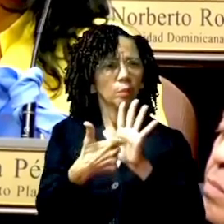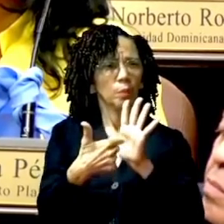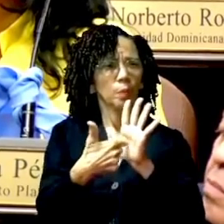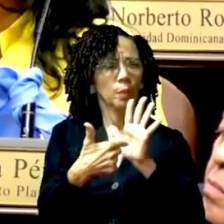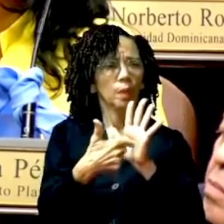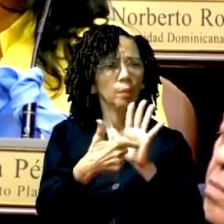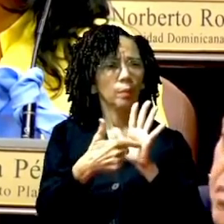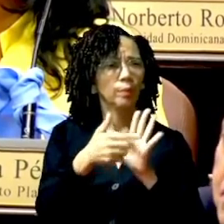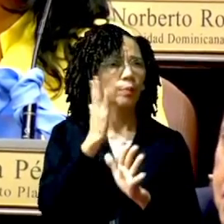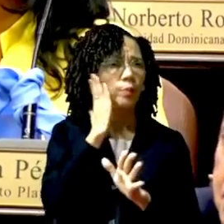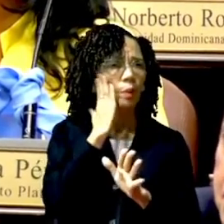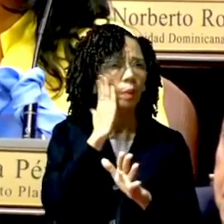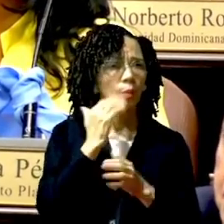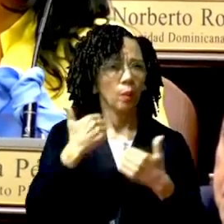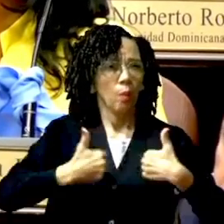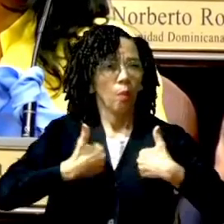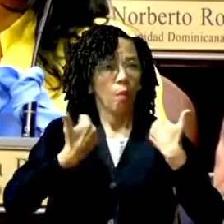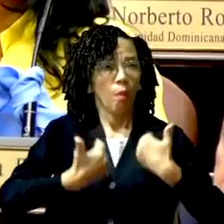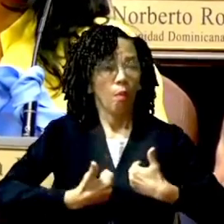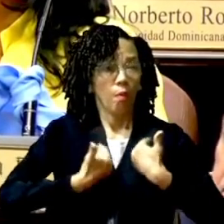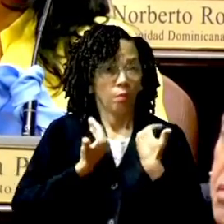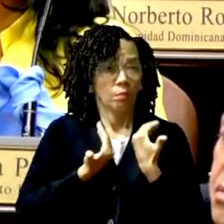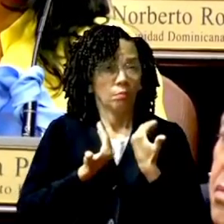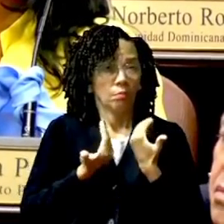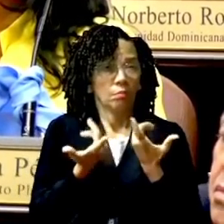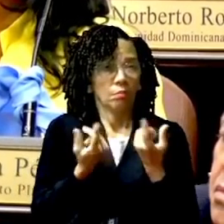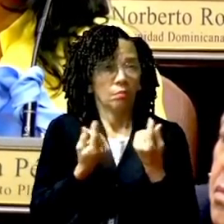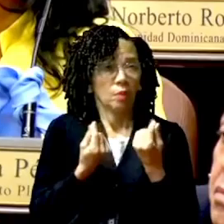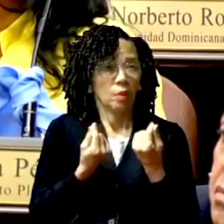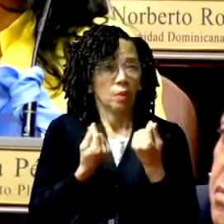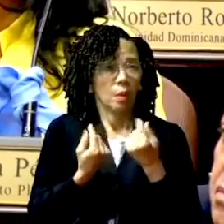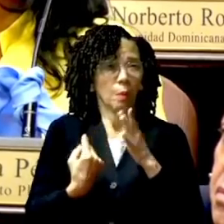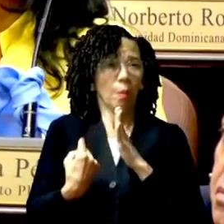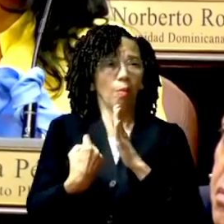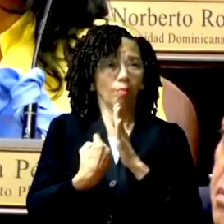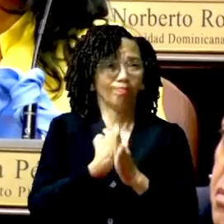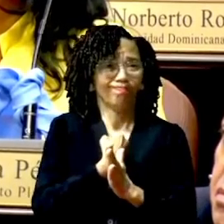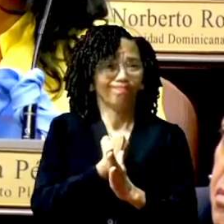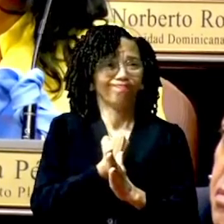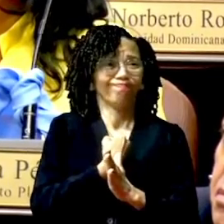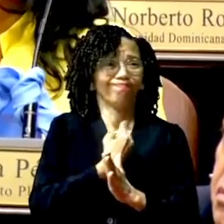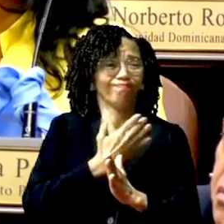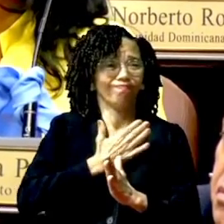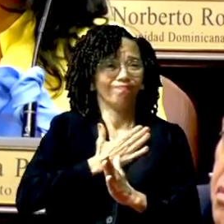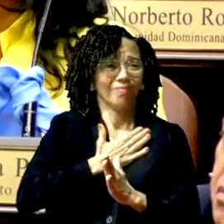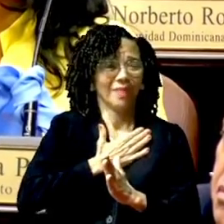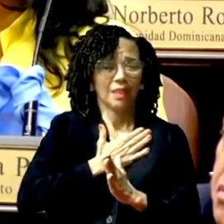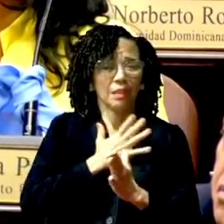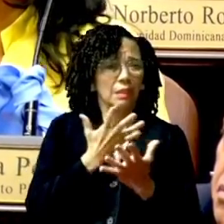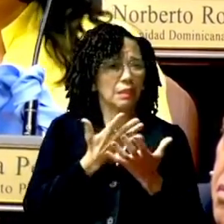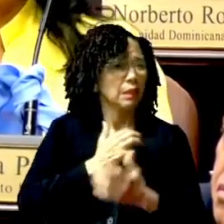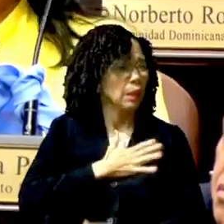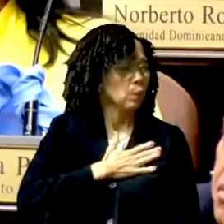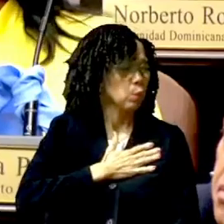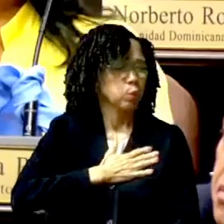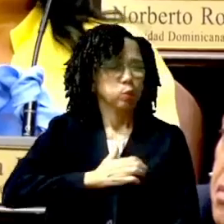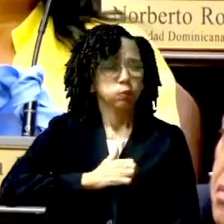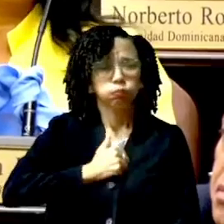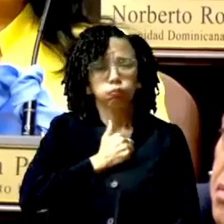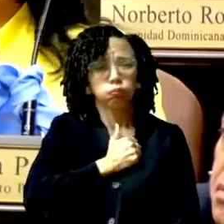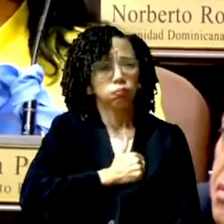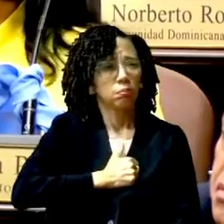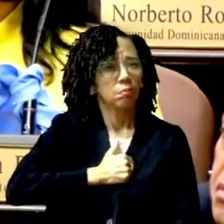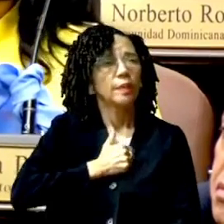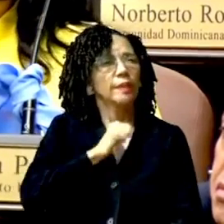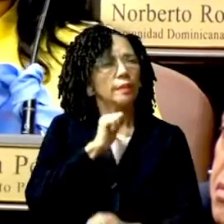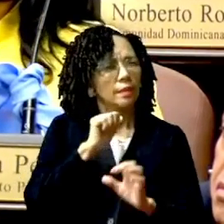seguridad presidencial. Es un hecho muy lamentable donde debemos proyectar